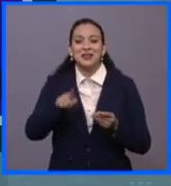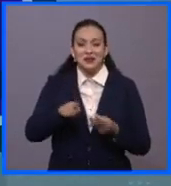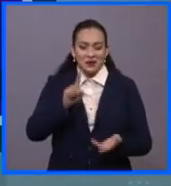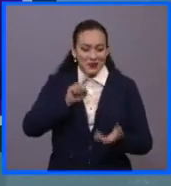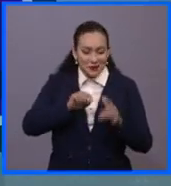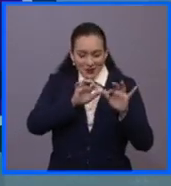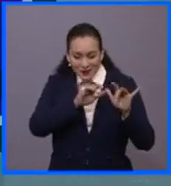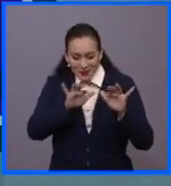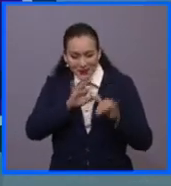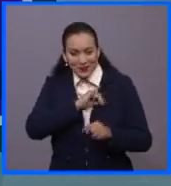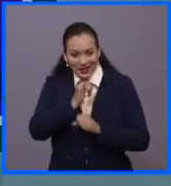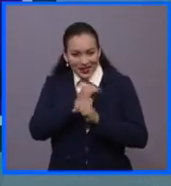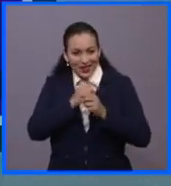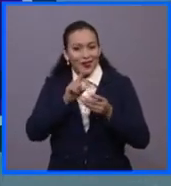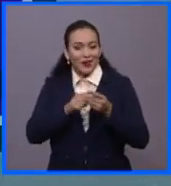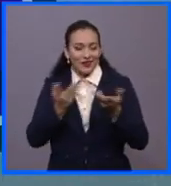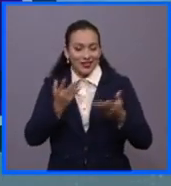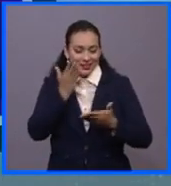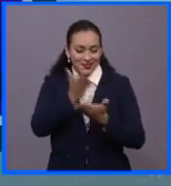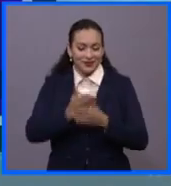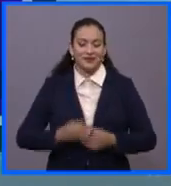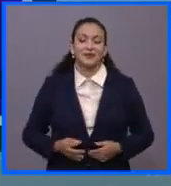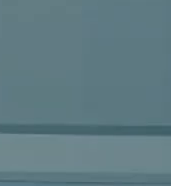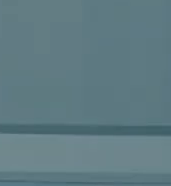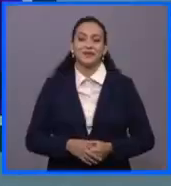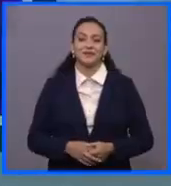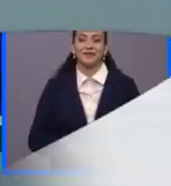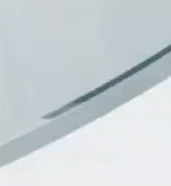una de las sedes.